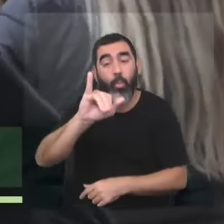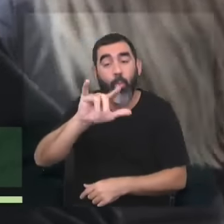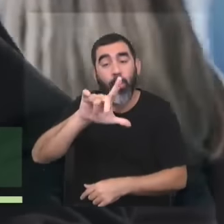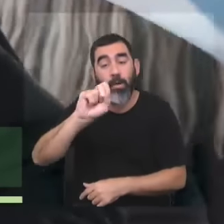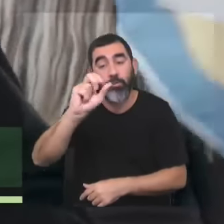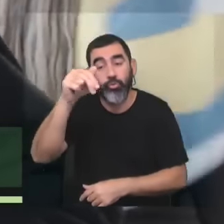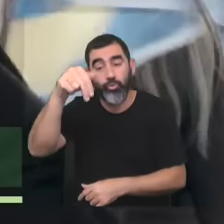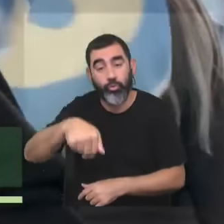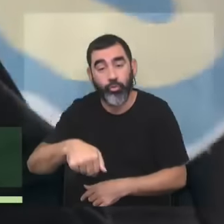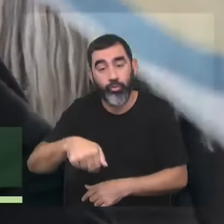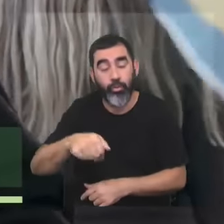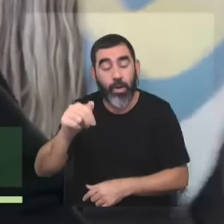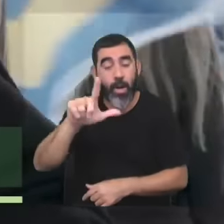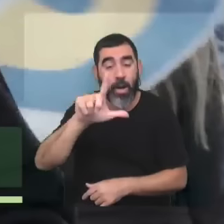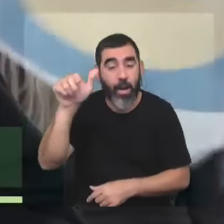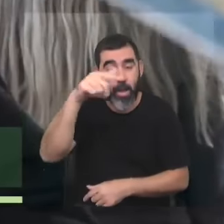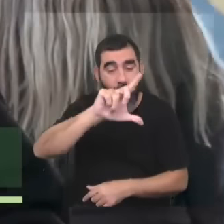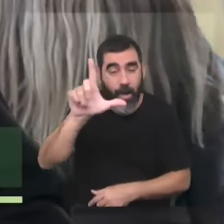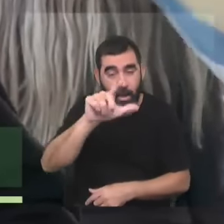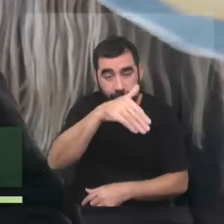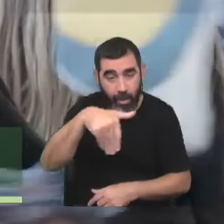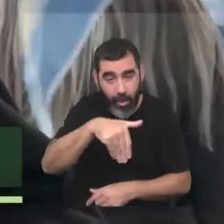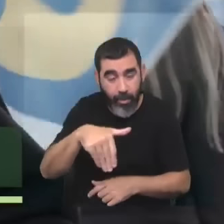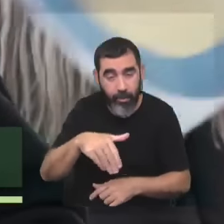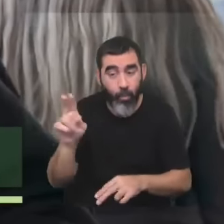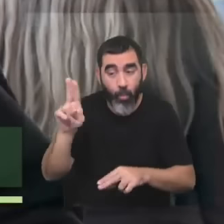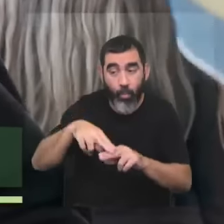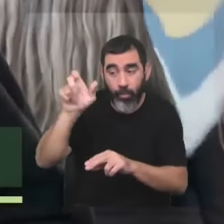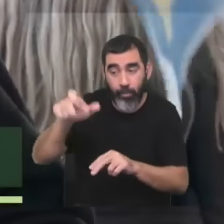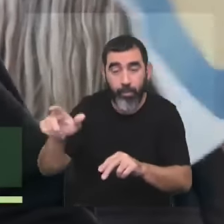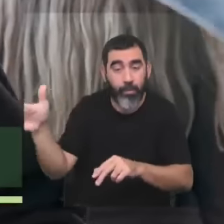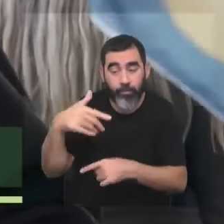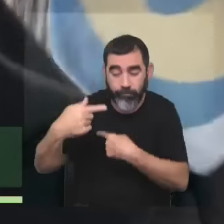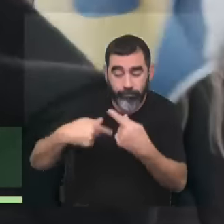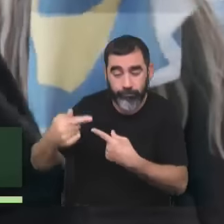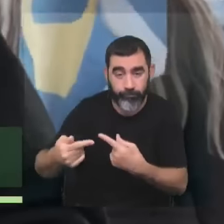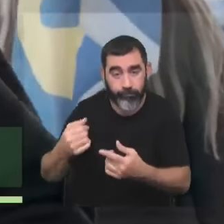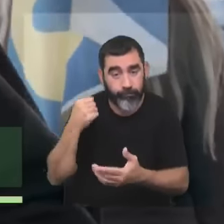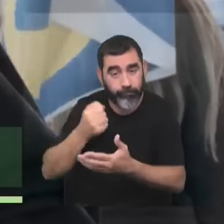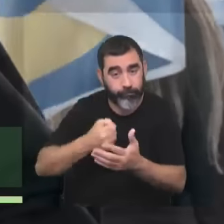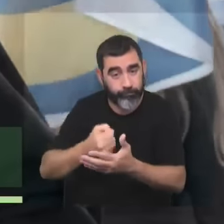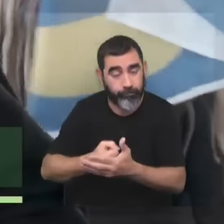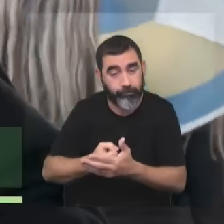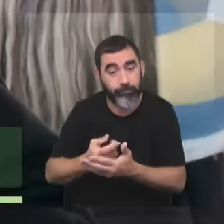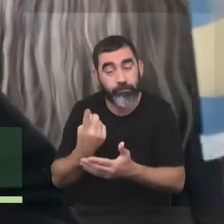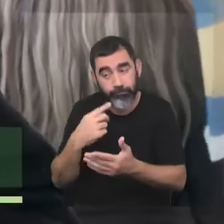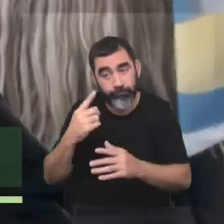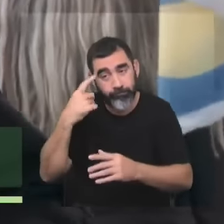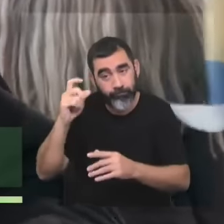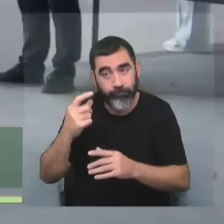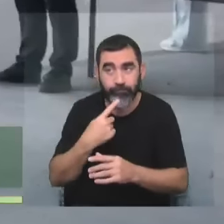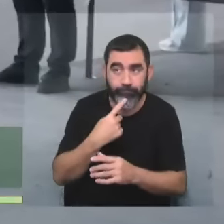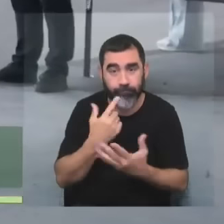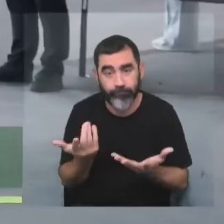que la de la rañaga cayó la abanderado pero la bandera tiene que estar Y eso nos llevó a salir con muchas dudas